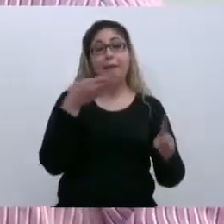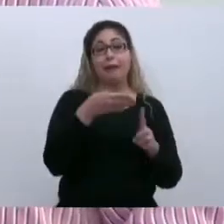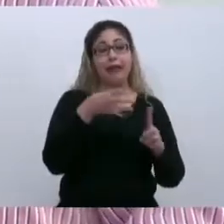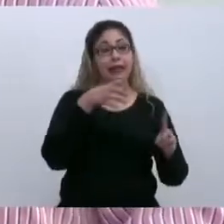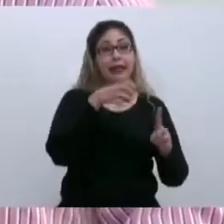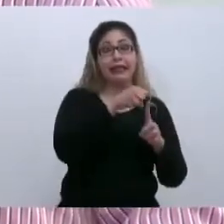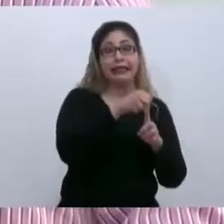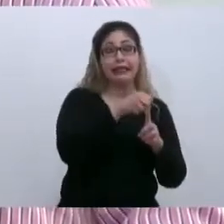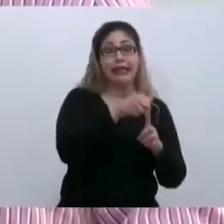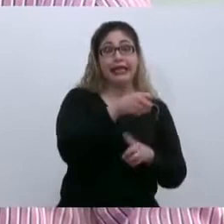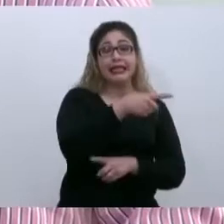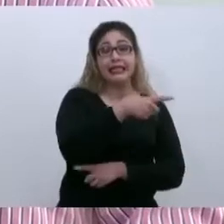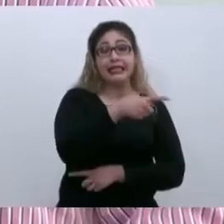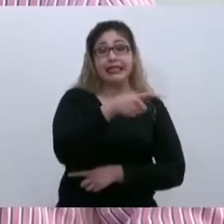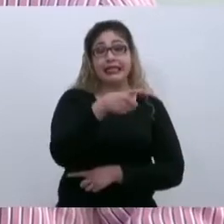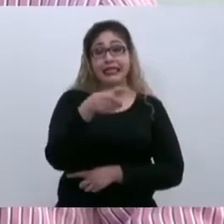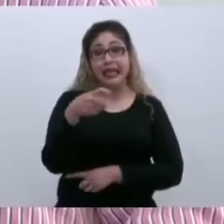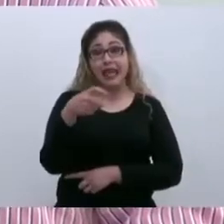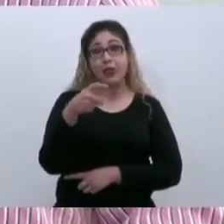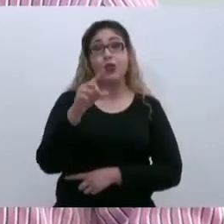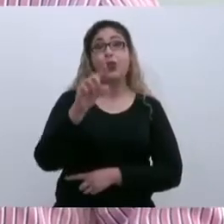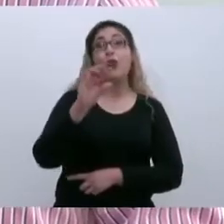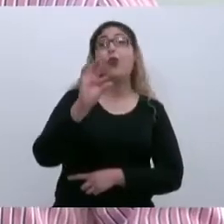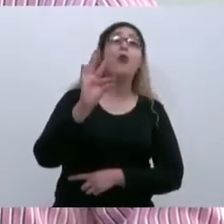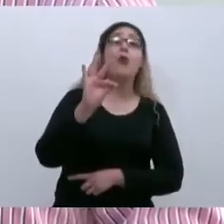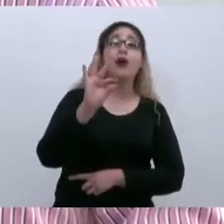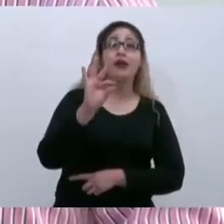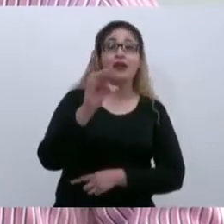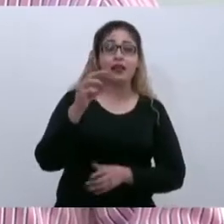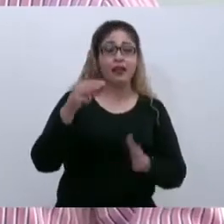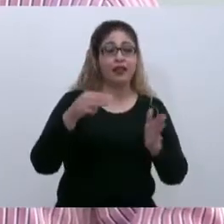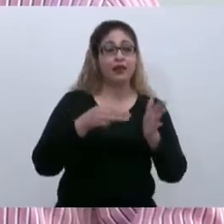140 millones de dosis y